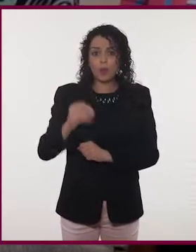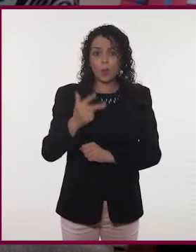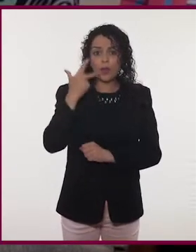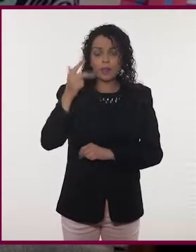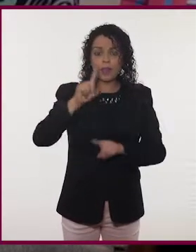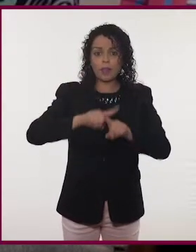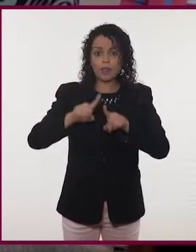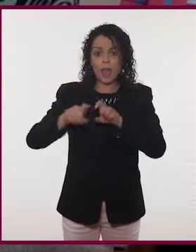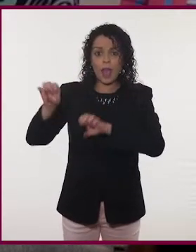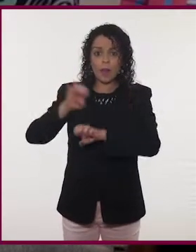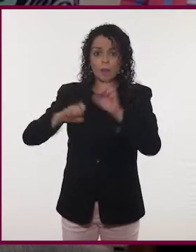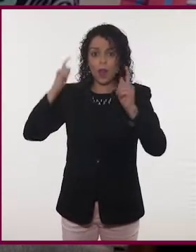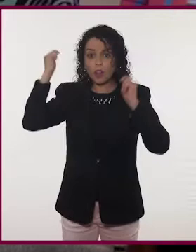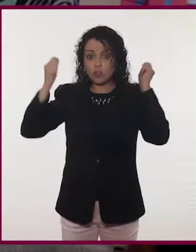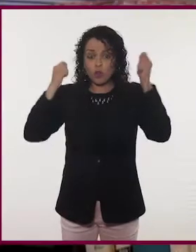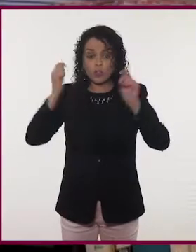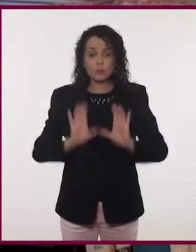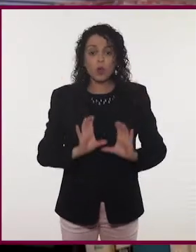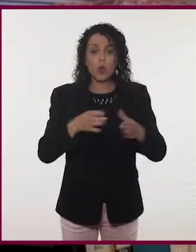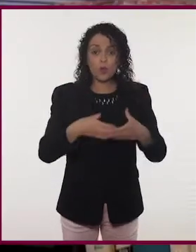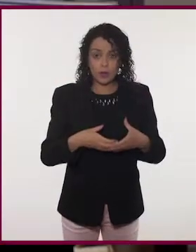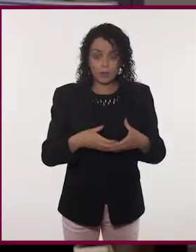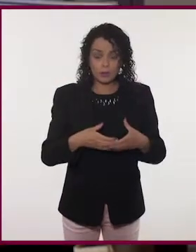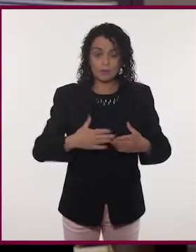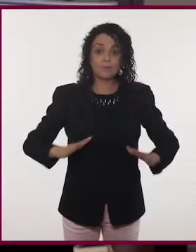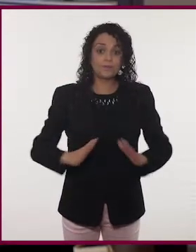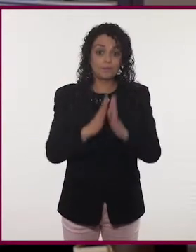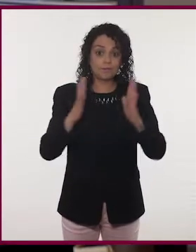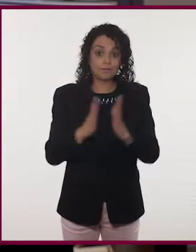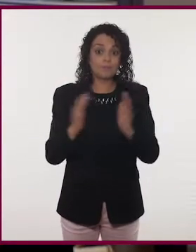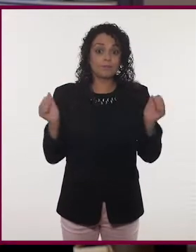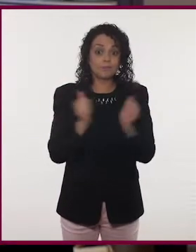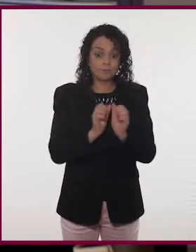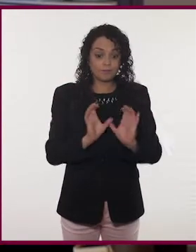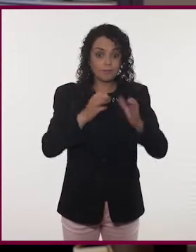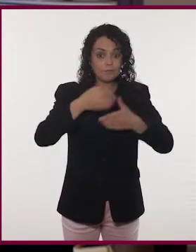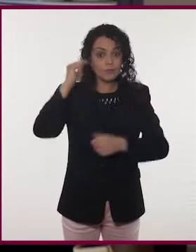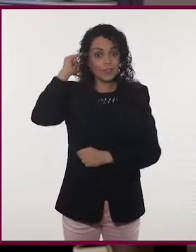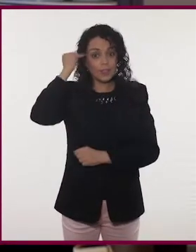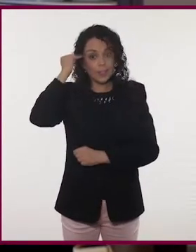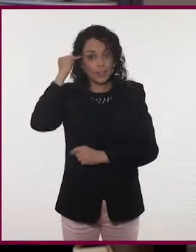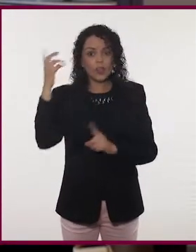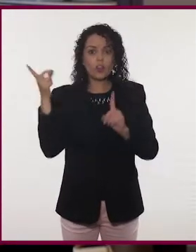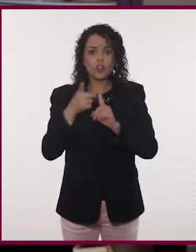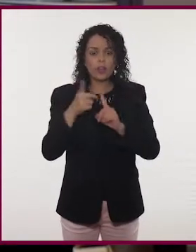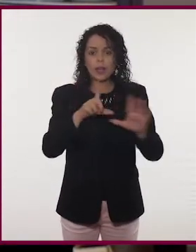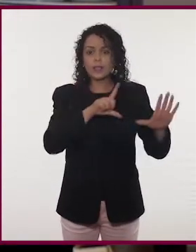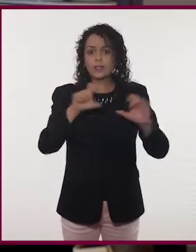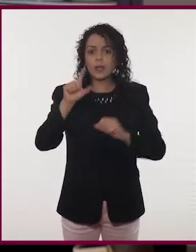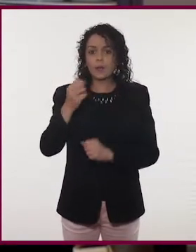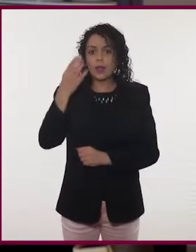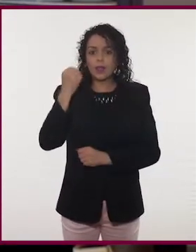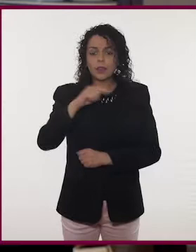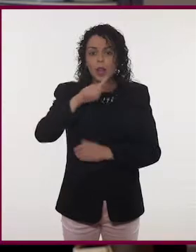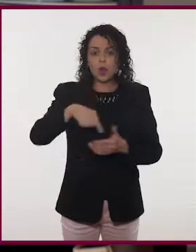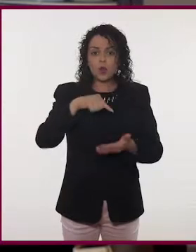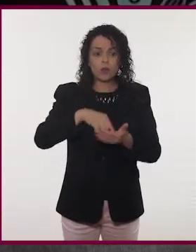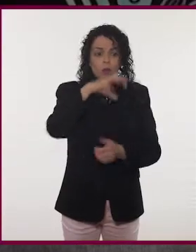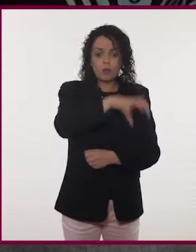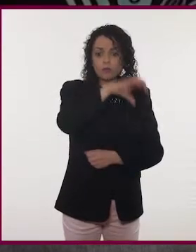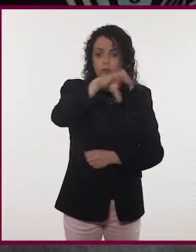998 empresas de turismo comunitario con participación indígena, asentadas en 729 localidades